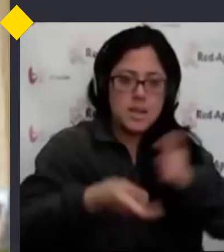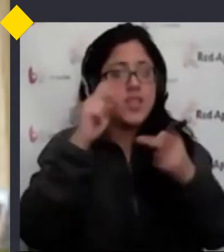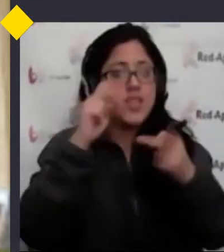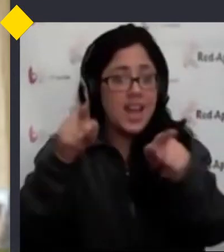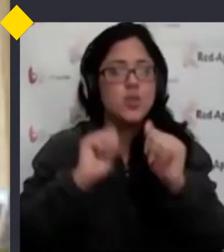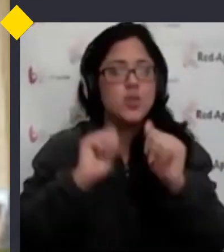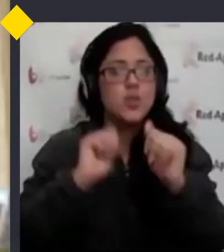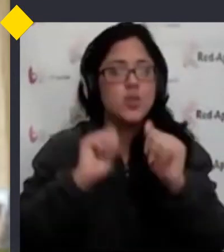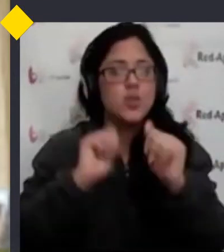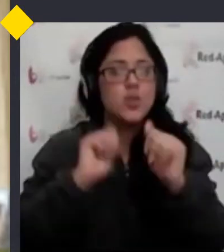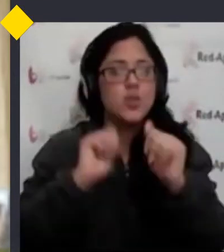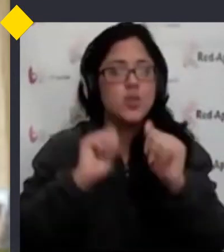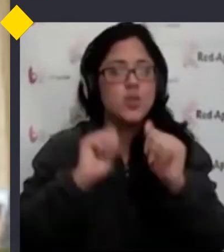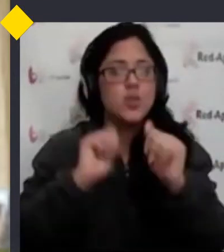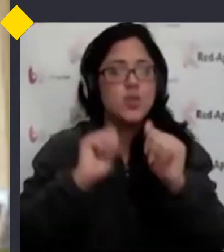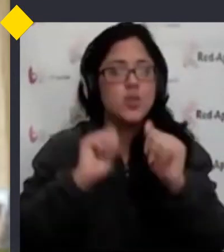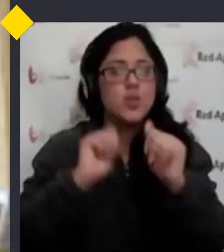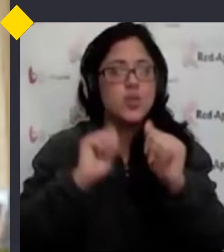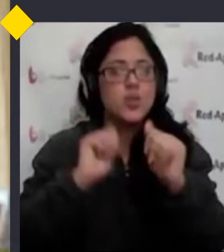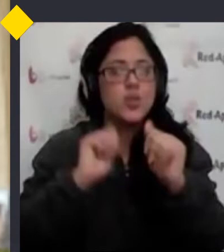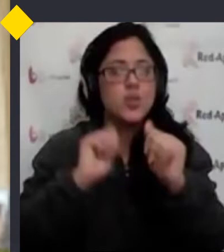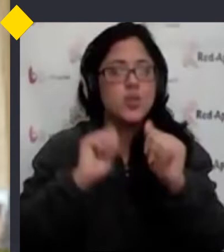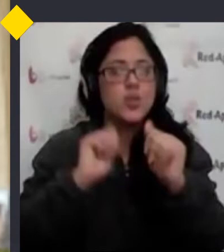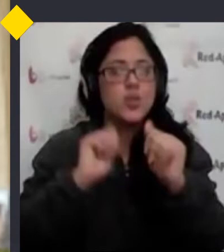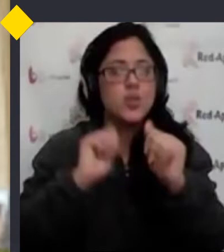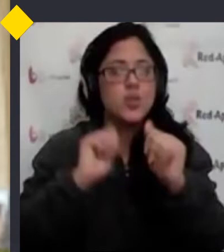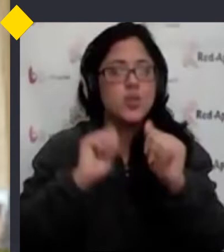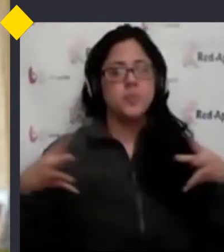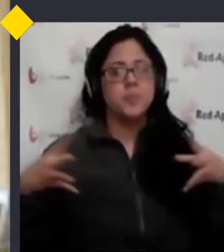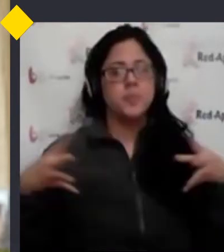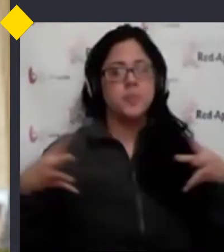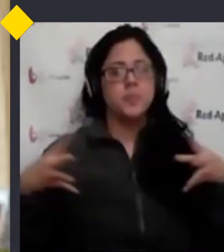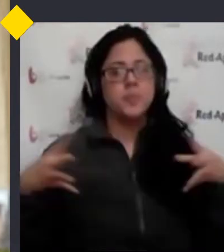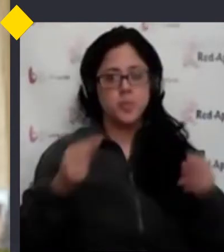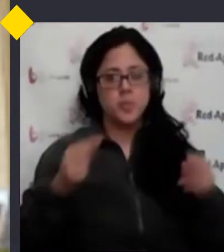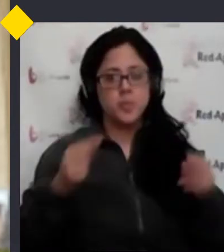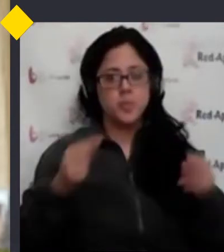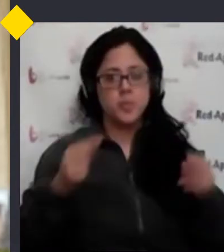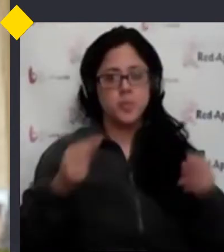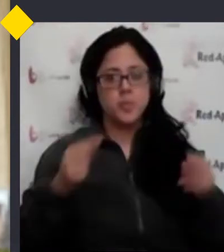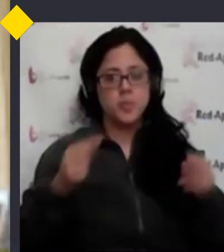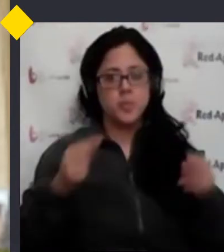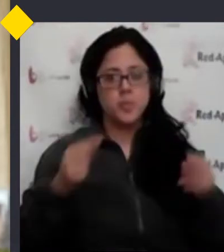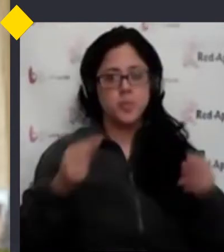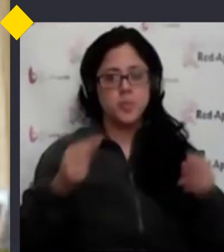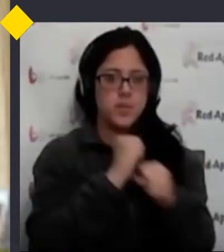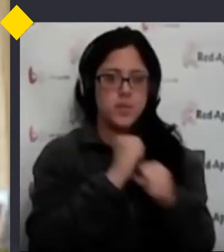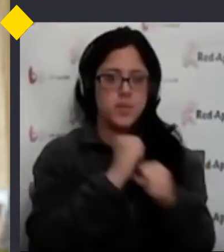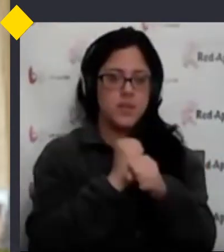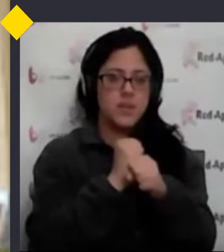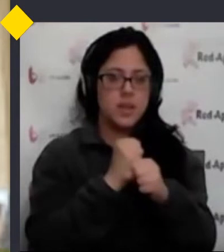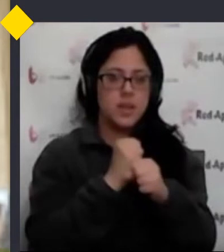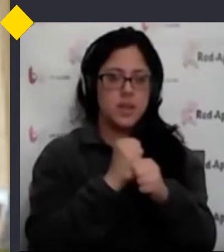representa una ventaja competitiva y que nos ha ayudado muchísimo a abordar estas nuevas formas de trabajar y esta nueva propuesta de valor como